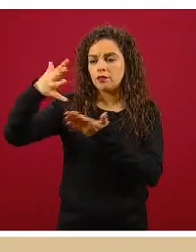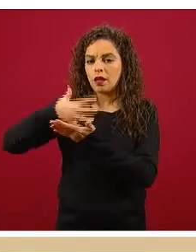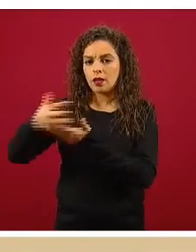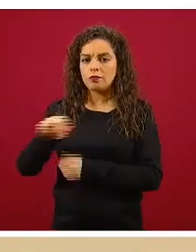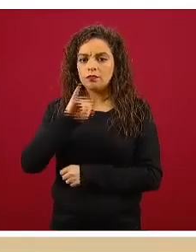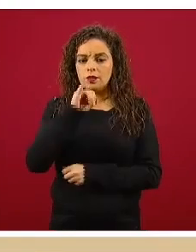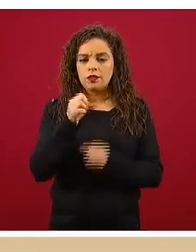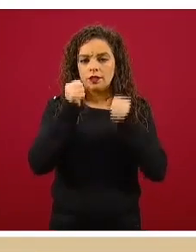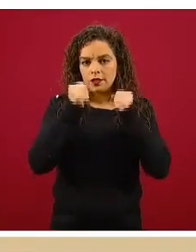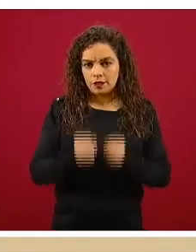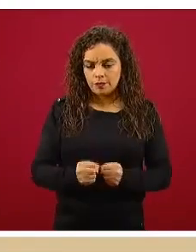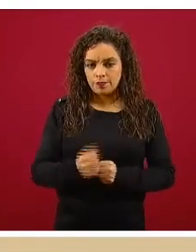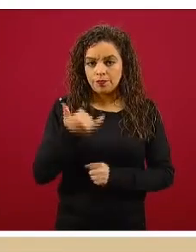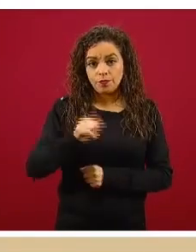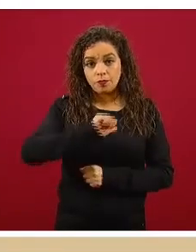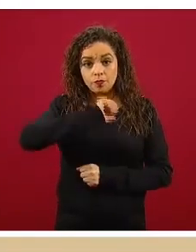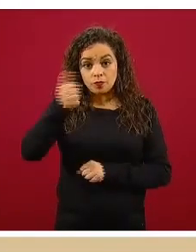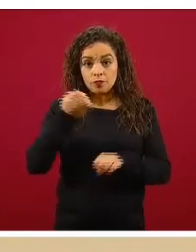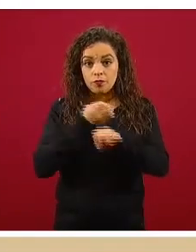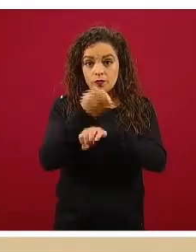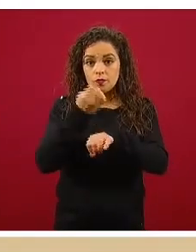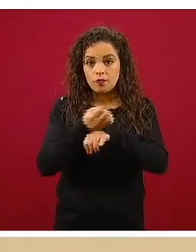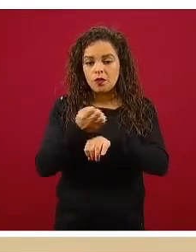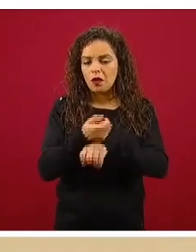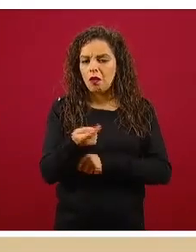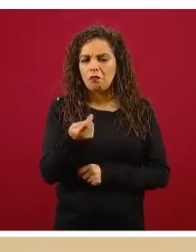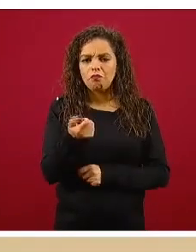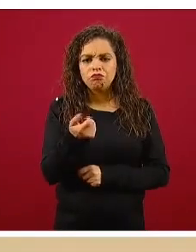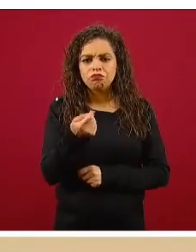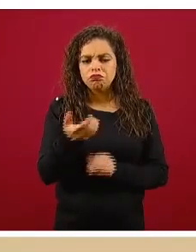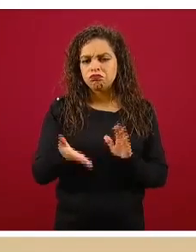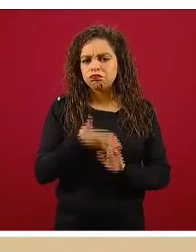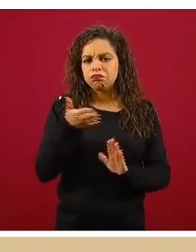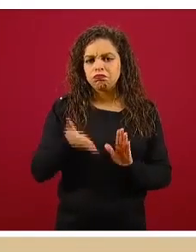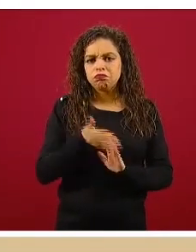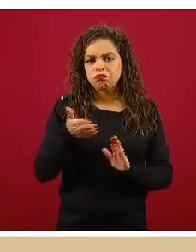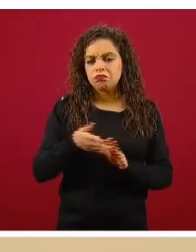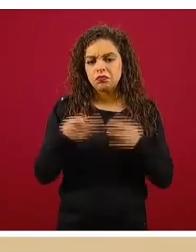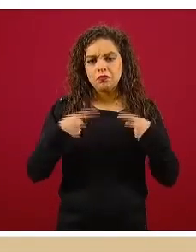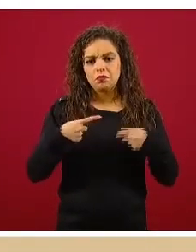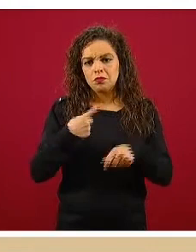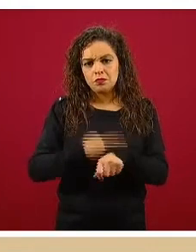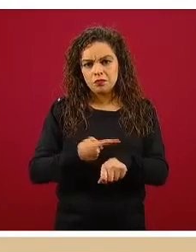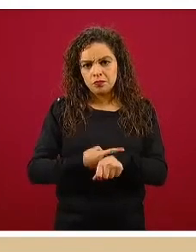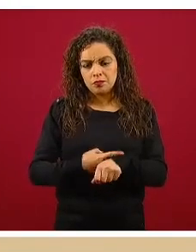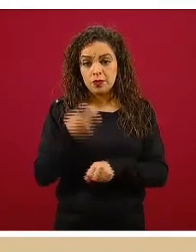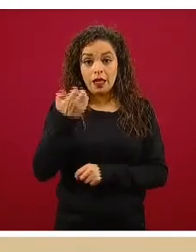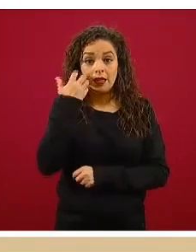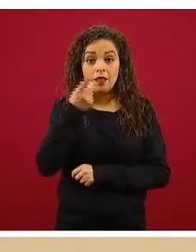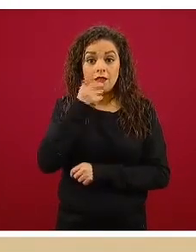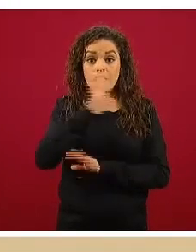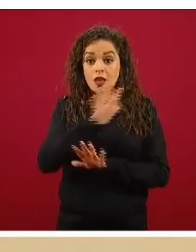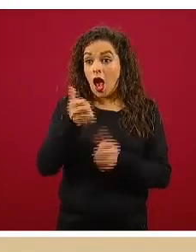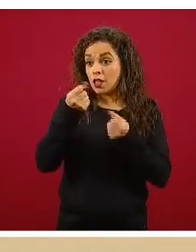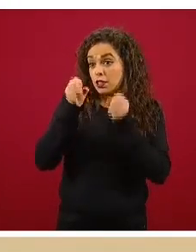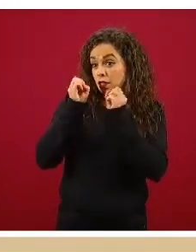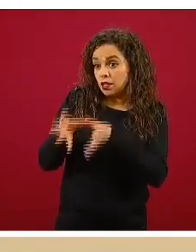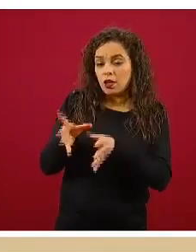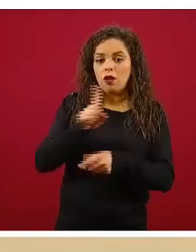entidades que tienen todavía pocos casos. No necesariamente significa que vayan a quedar en esas posiciones, sino que en la medida que